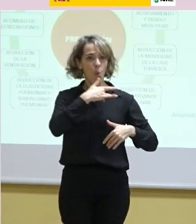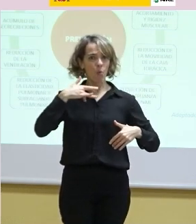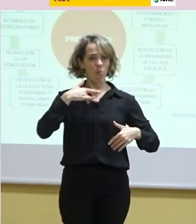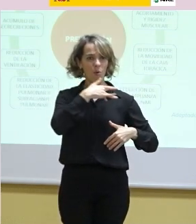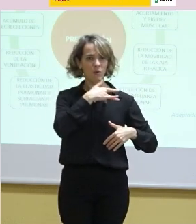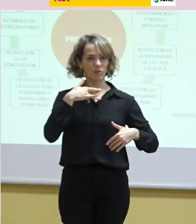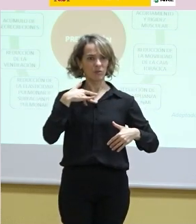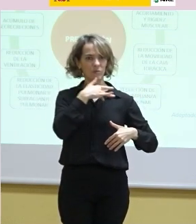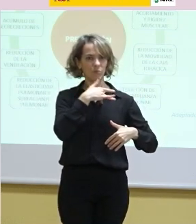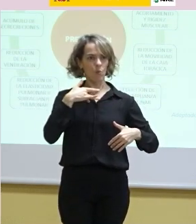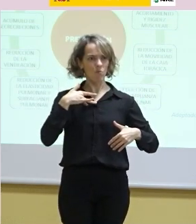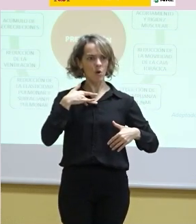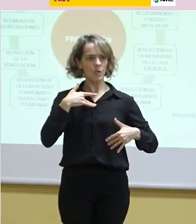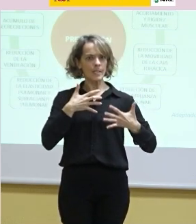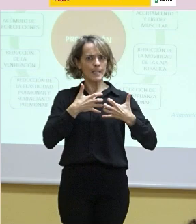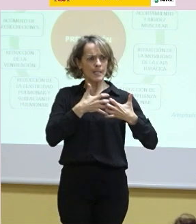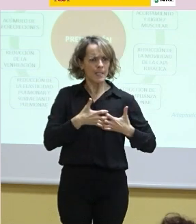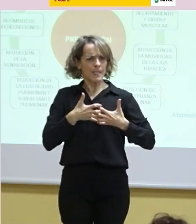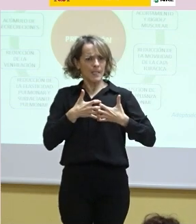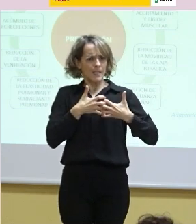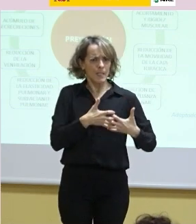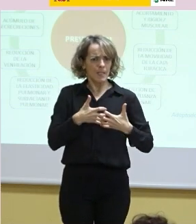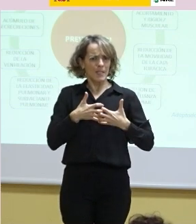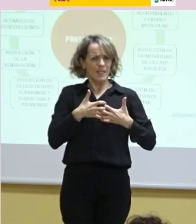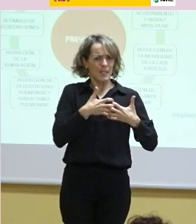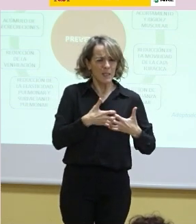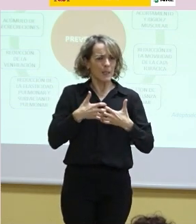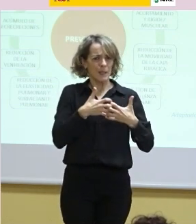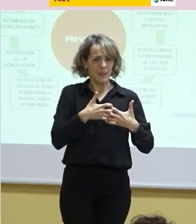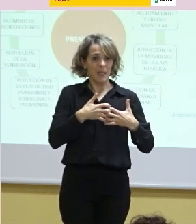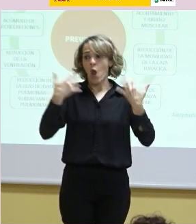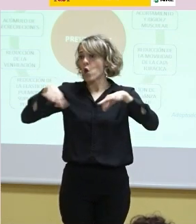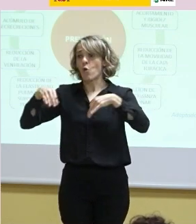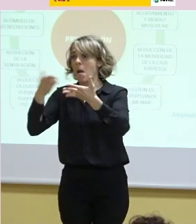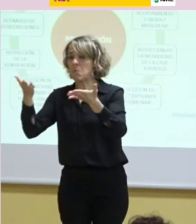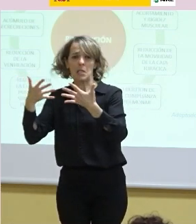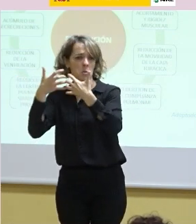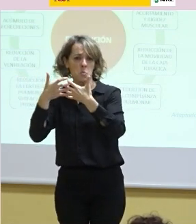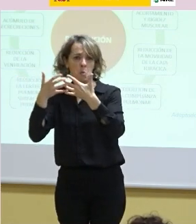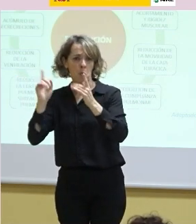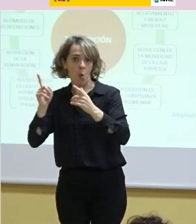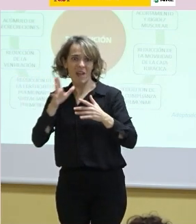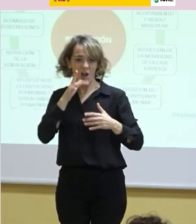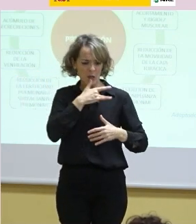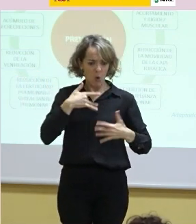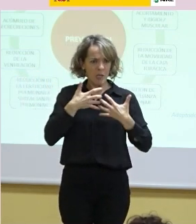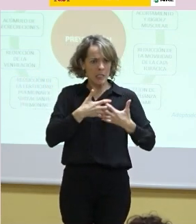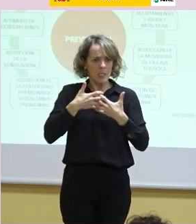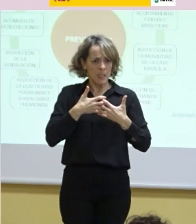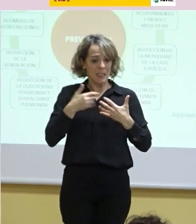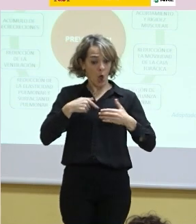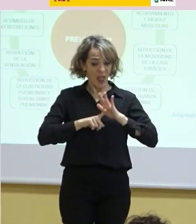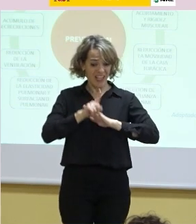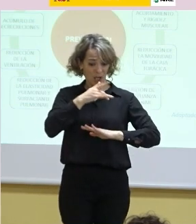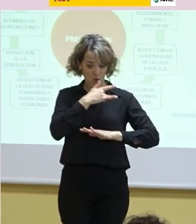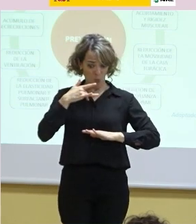que intentar vencer una resistencia extra que normalmente no tendrían que vencer, y eso limita mucho el desarrollo pulmonar correcto en el